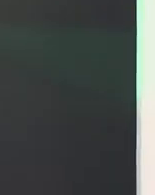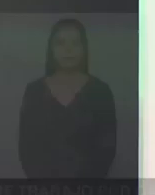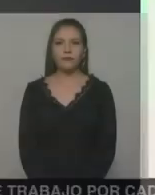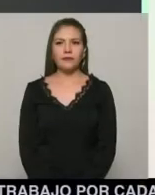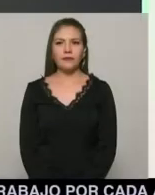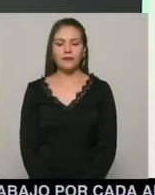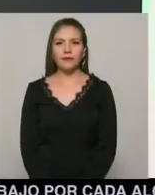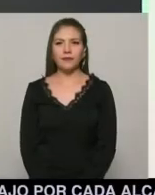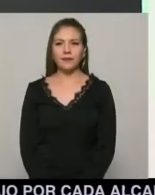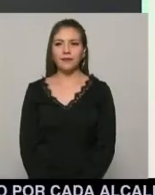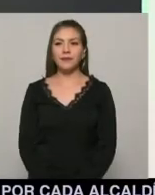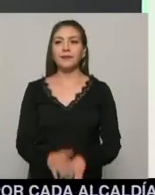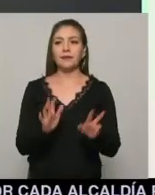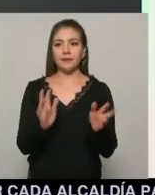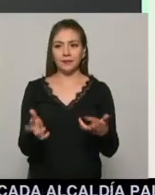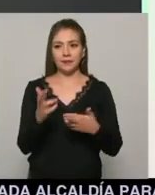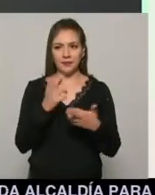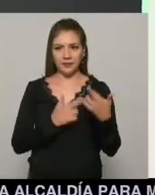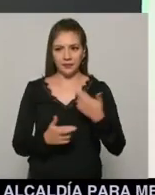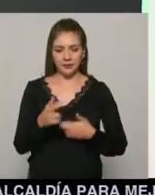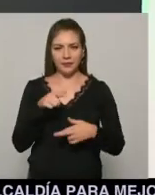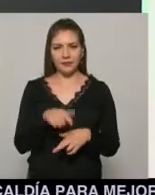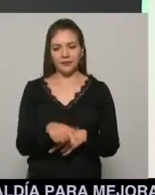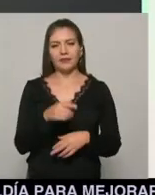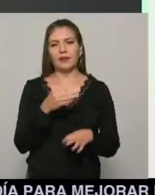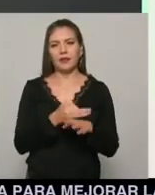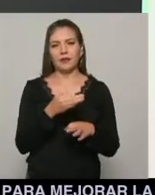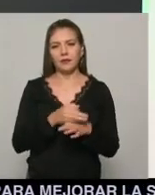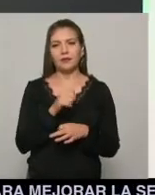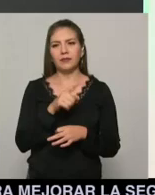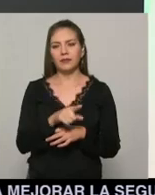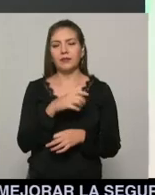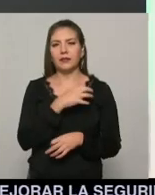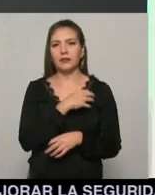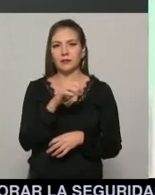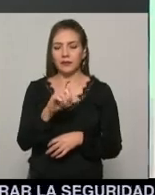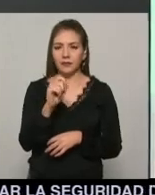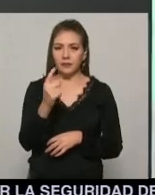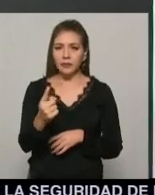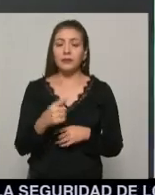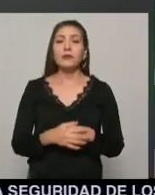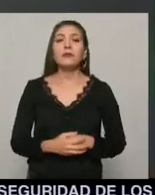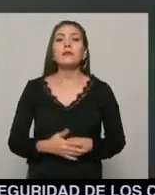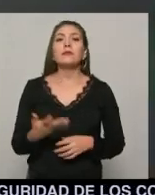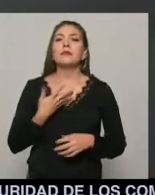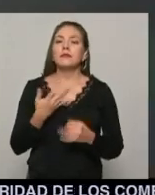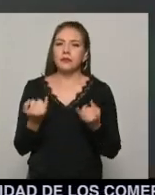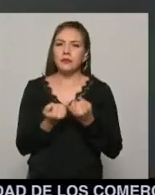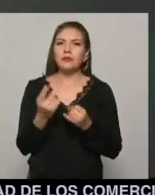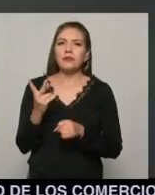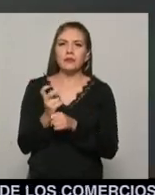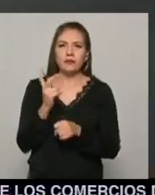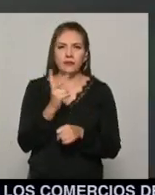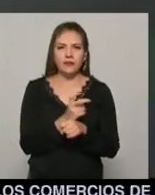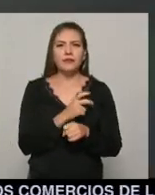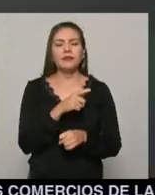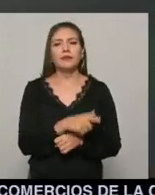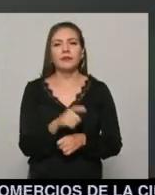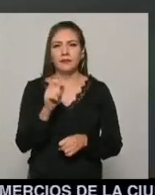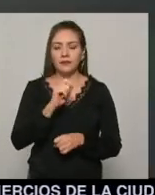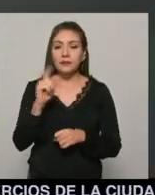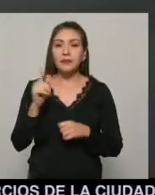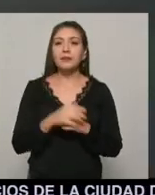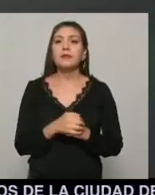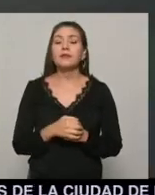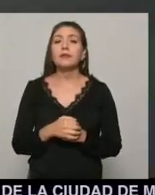Ya estamos de vuelta aquí en Agenda y Contexto en vivo desde los estudios de Capital 21. También tenemos invitados de lujo en esta parte del